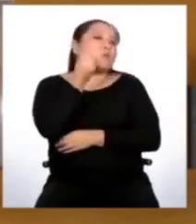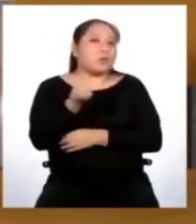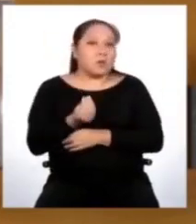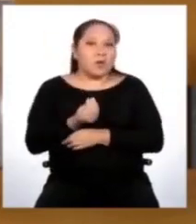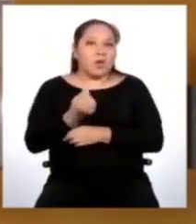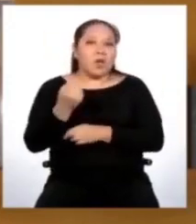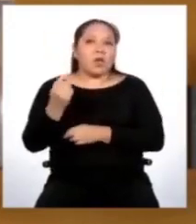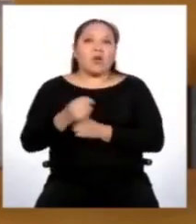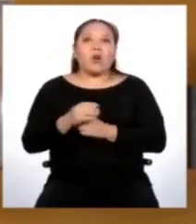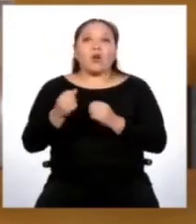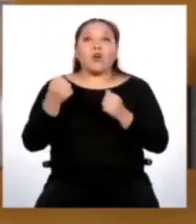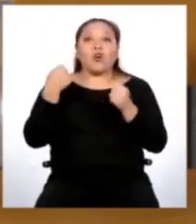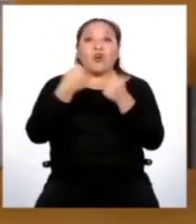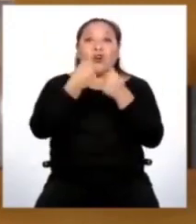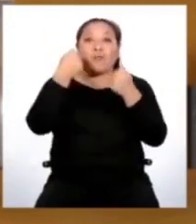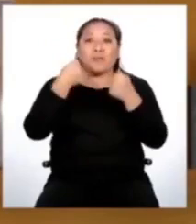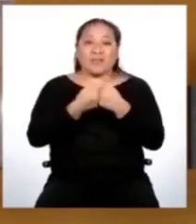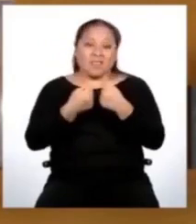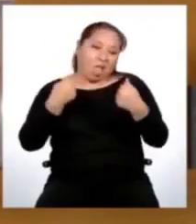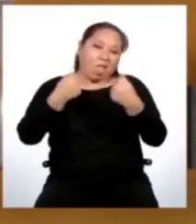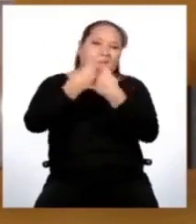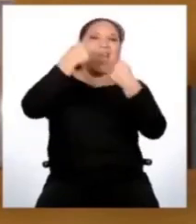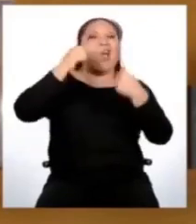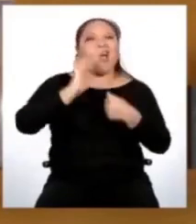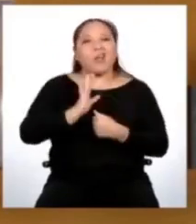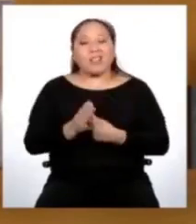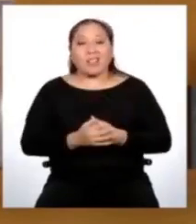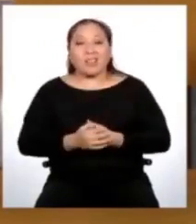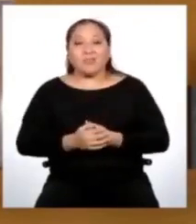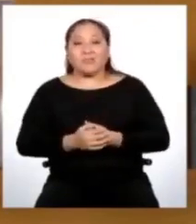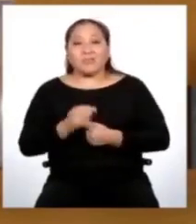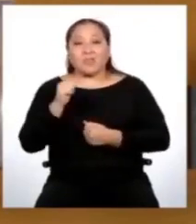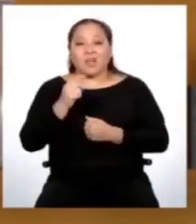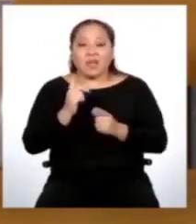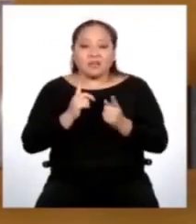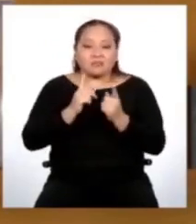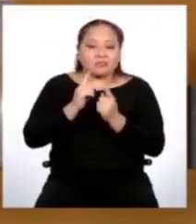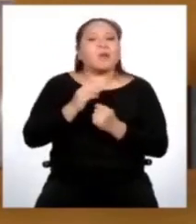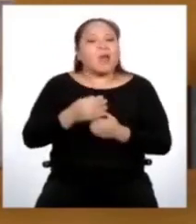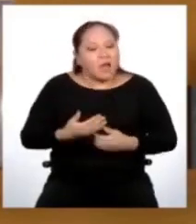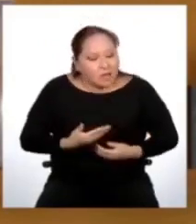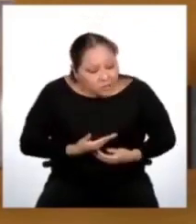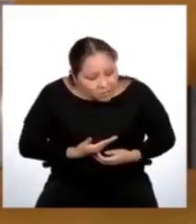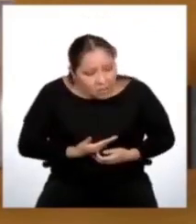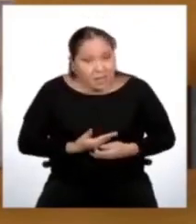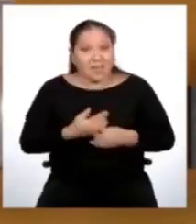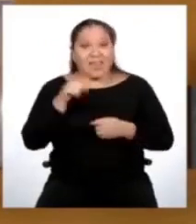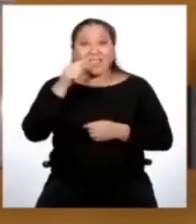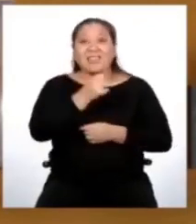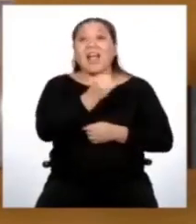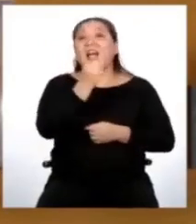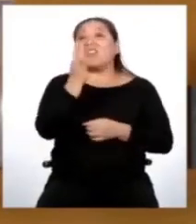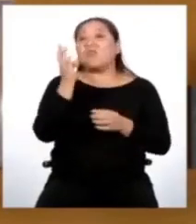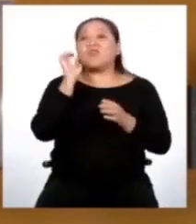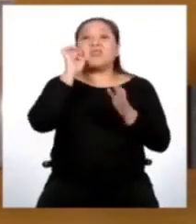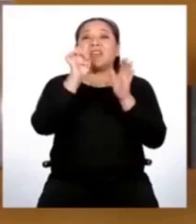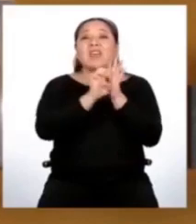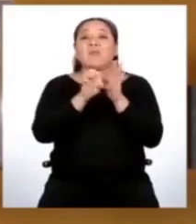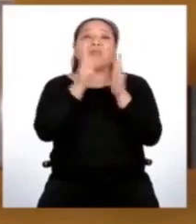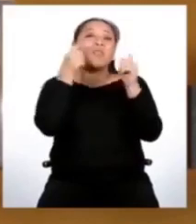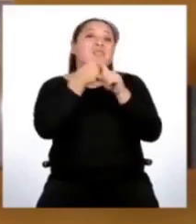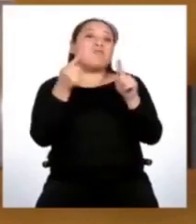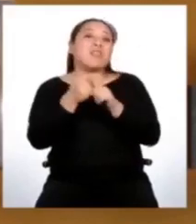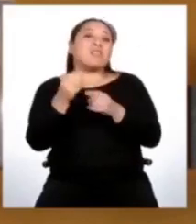los golpes que se dan los más jóvenes como saludo, inclinarse ante alguien, etc. son algunos ejemplos de la enorme presencia de